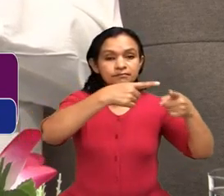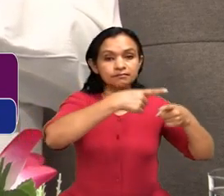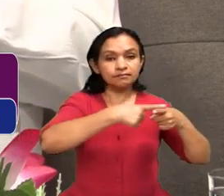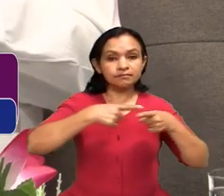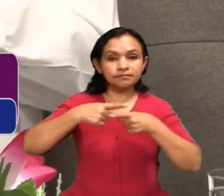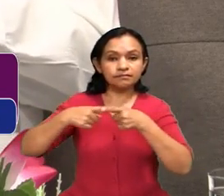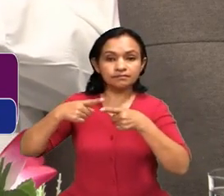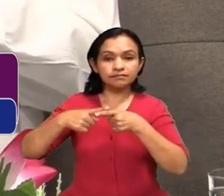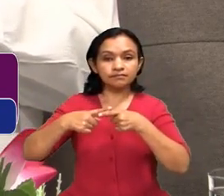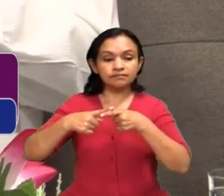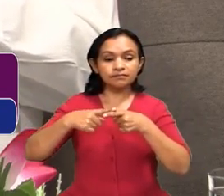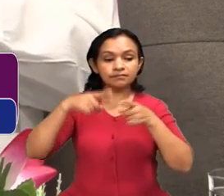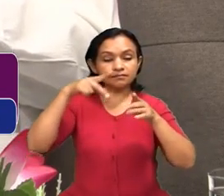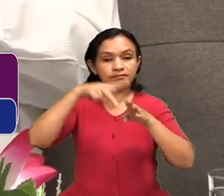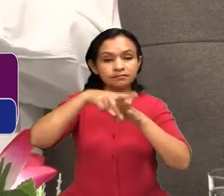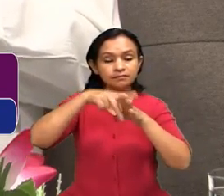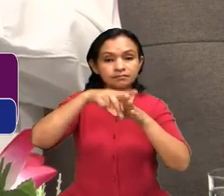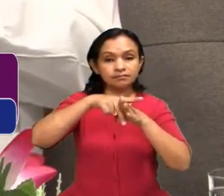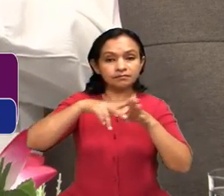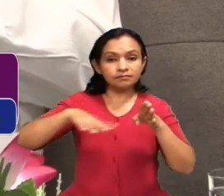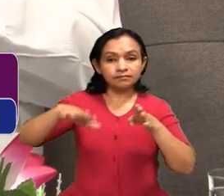al campesino.